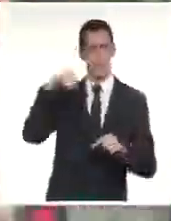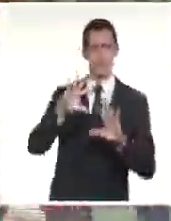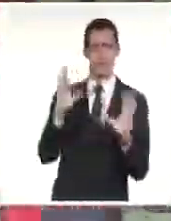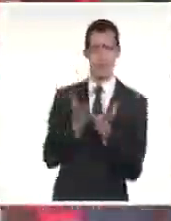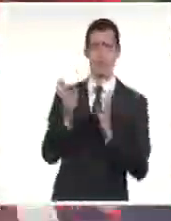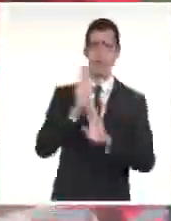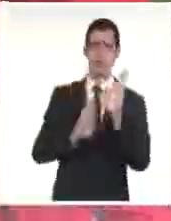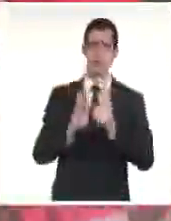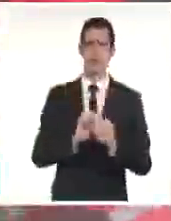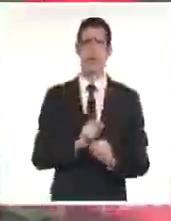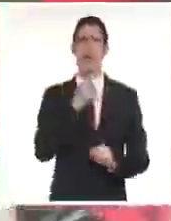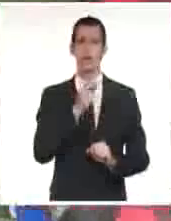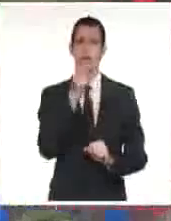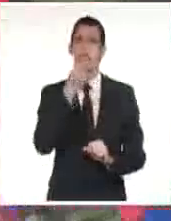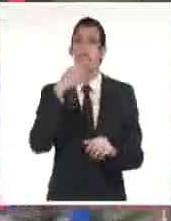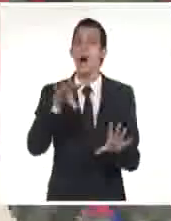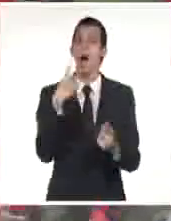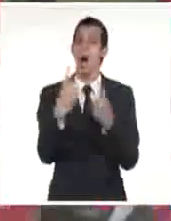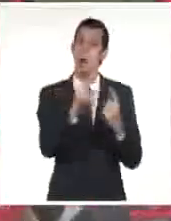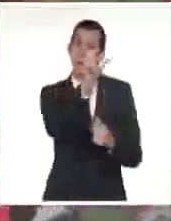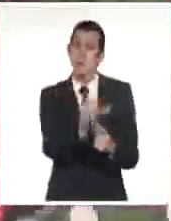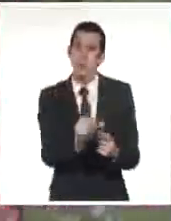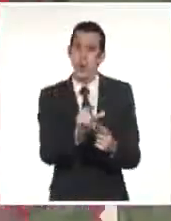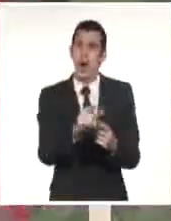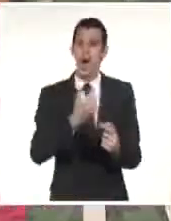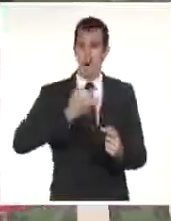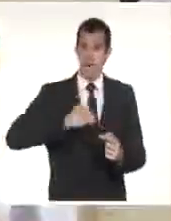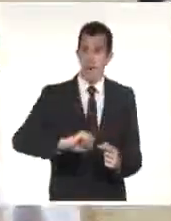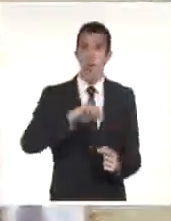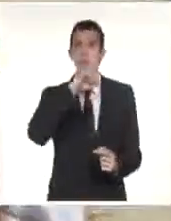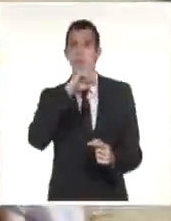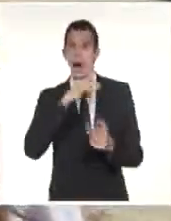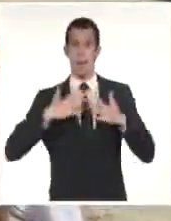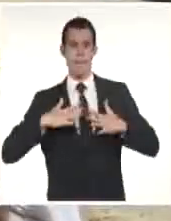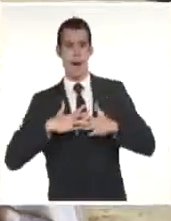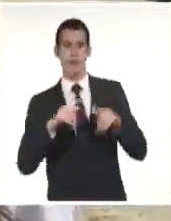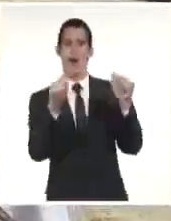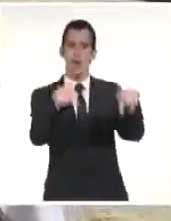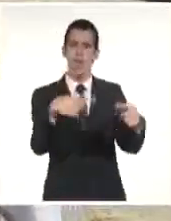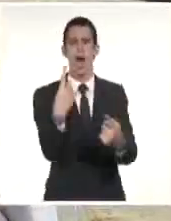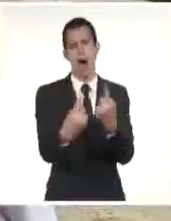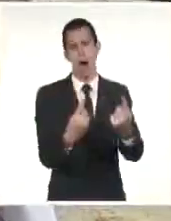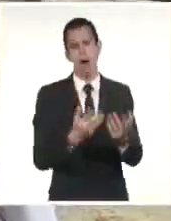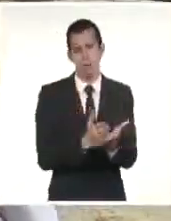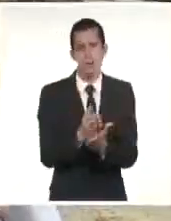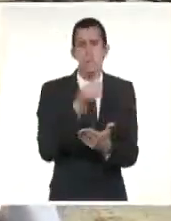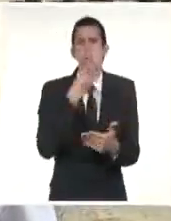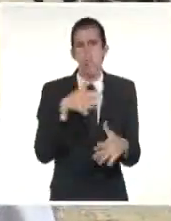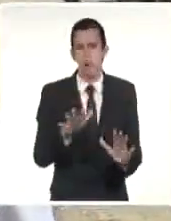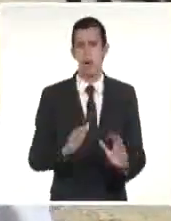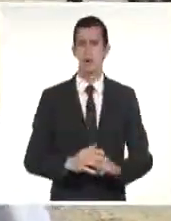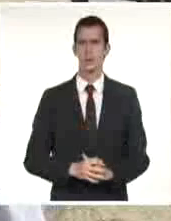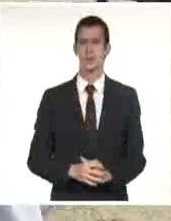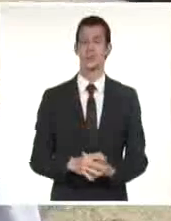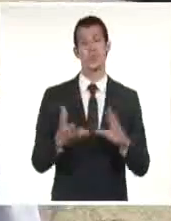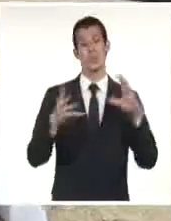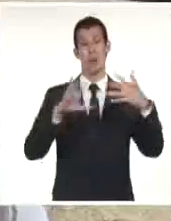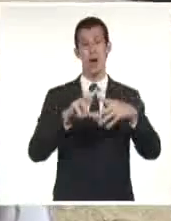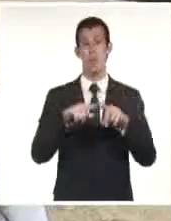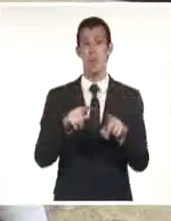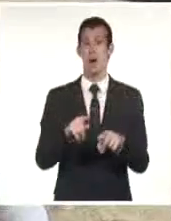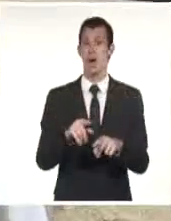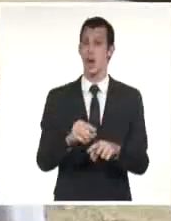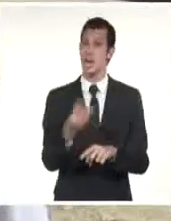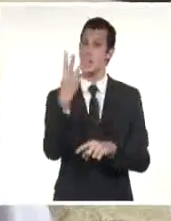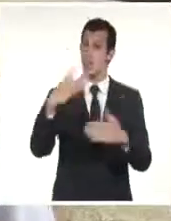estar aún bajo los escombros. Hay una cierta esperanza. Realmente la situación es compleja, ya llevan más de 48 horas las